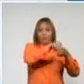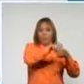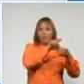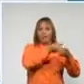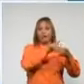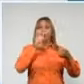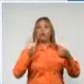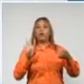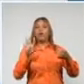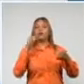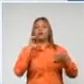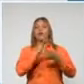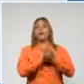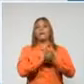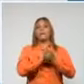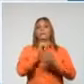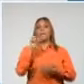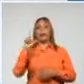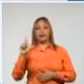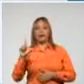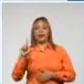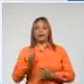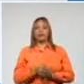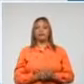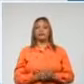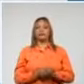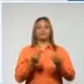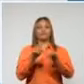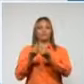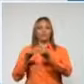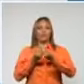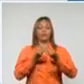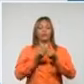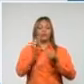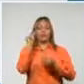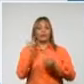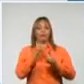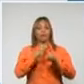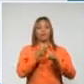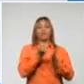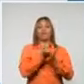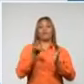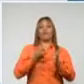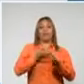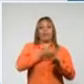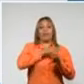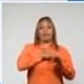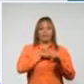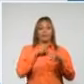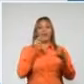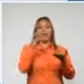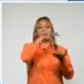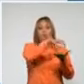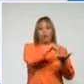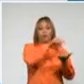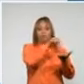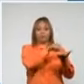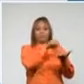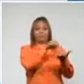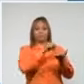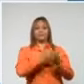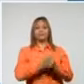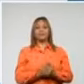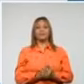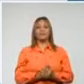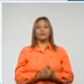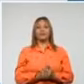del Mariel, contacto de casos confirmados del evento que tenemos acá, y uno